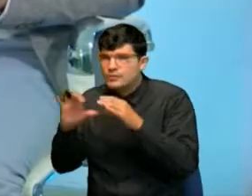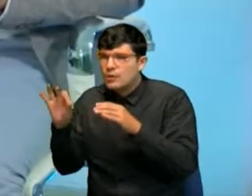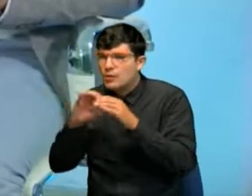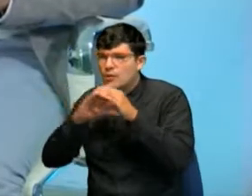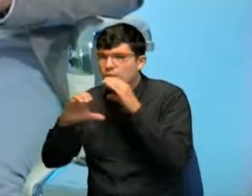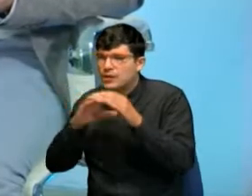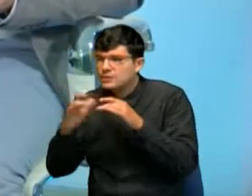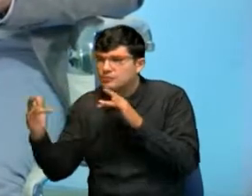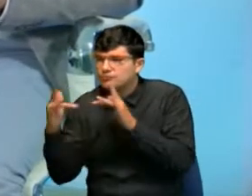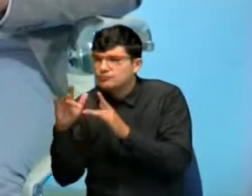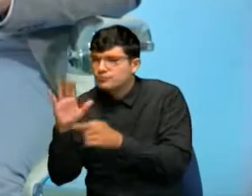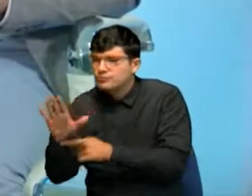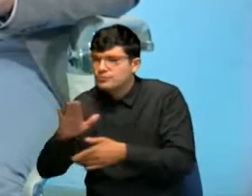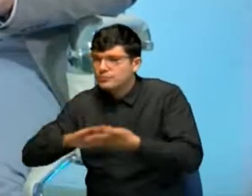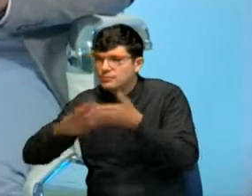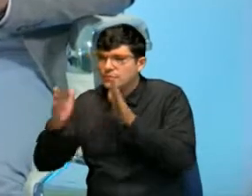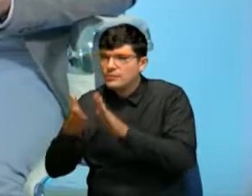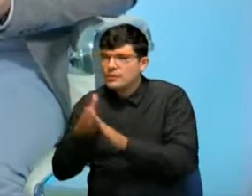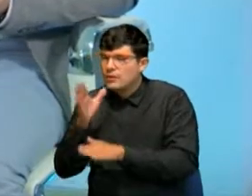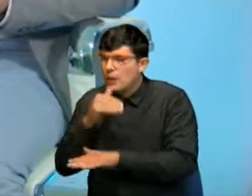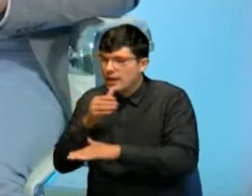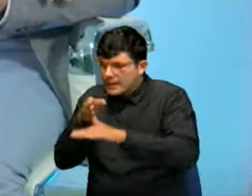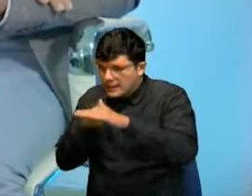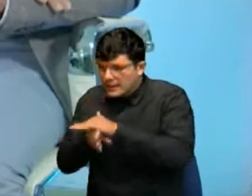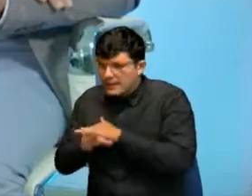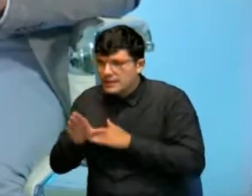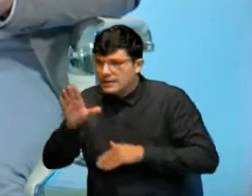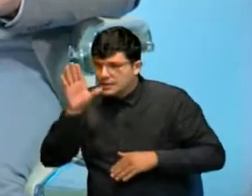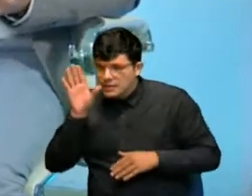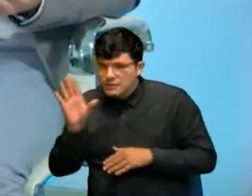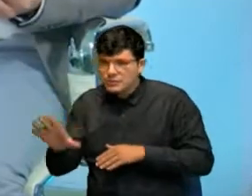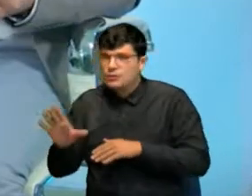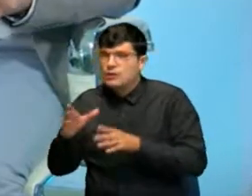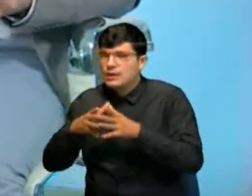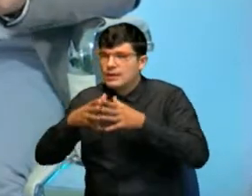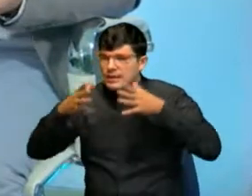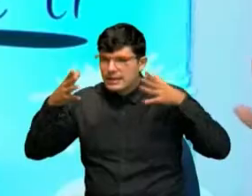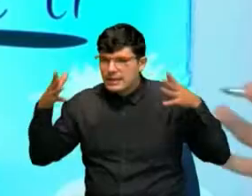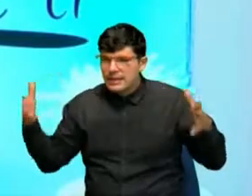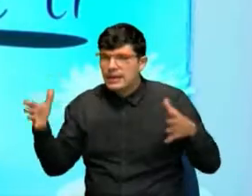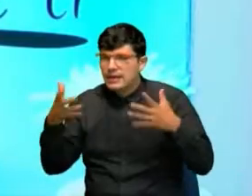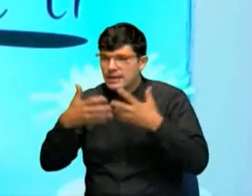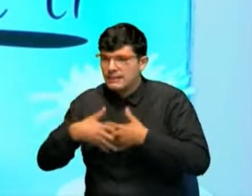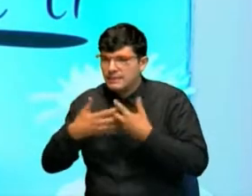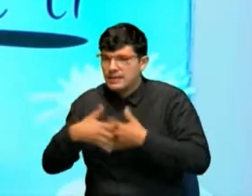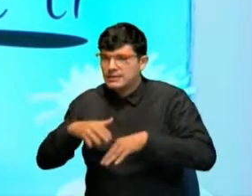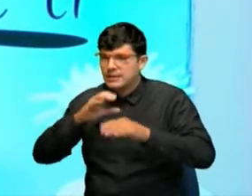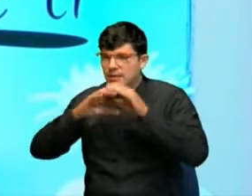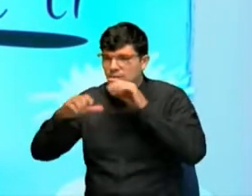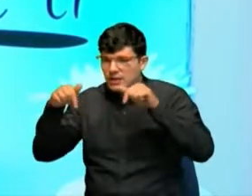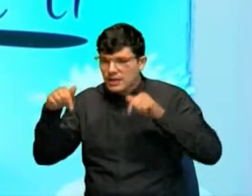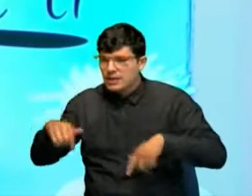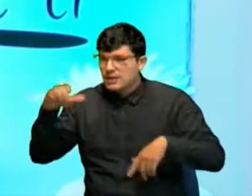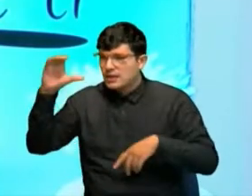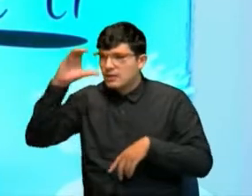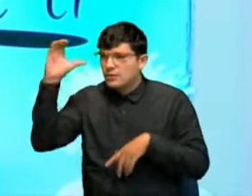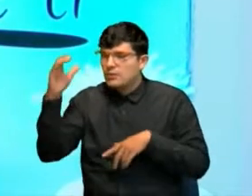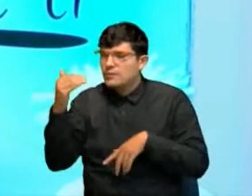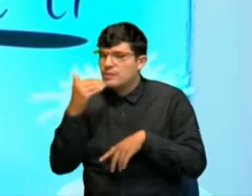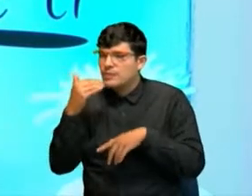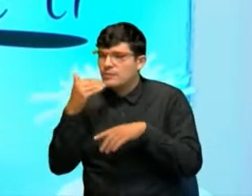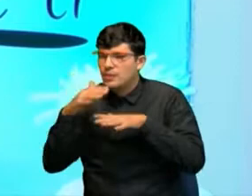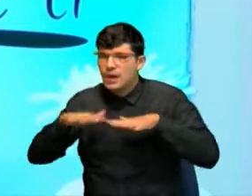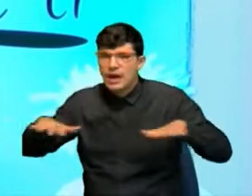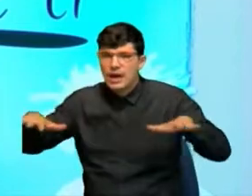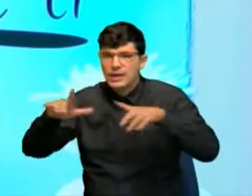las comunidades, donde tal vez no hay tanto acceso por parte de las grandes empresas de comunicación en el país, y hablo de las emisoras